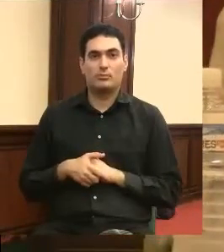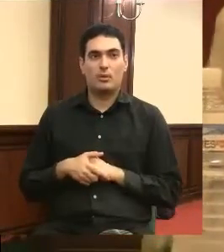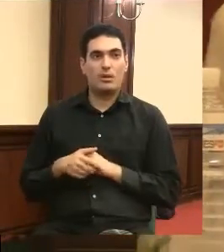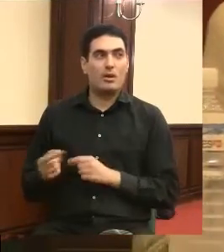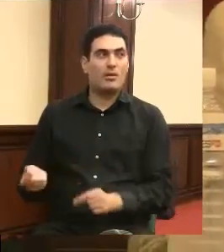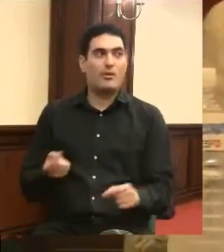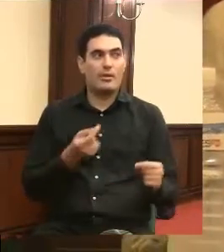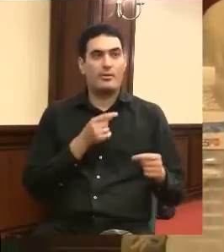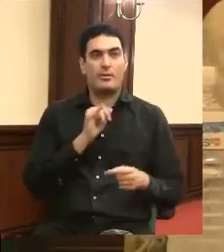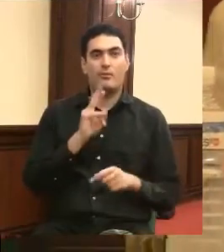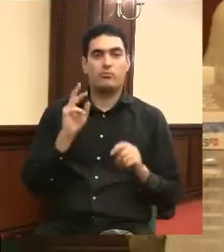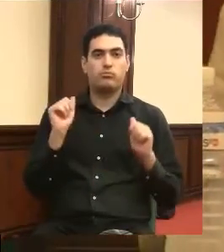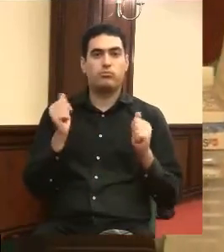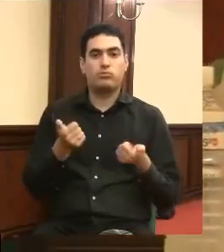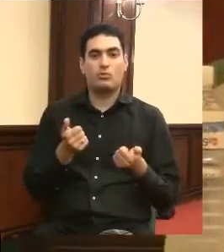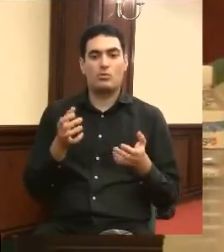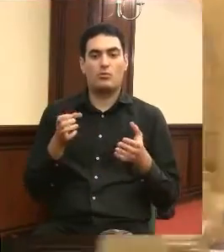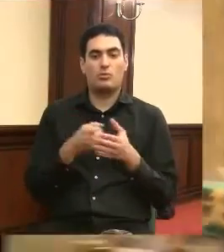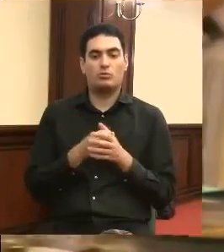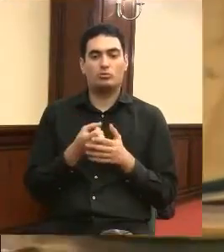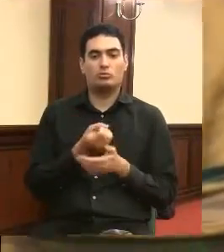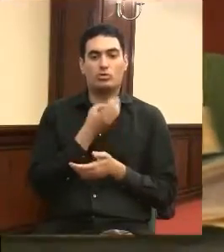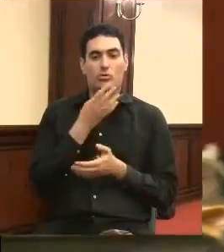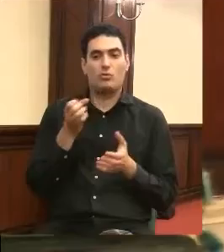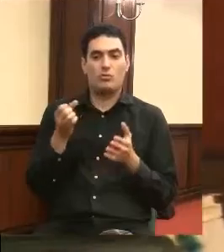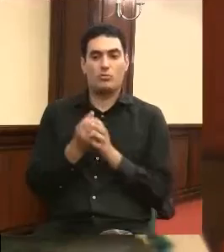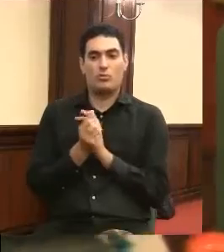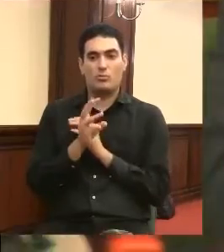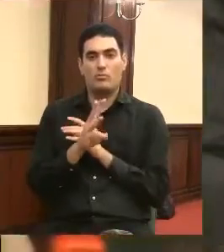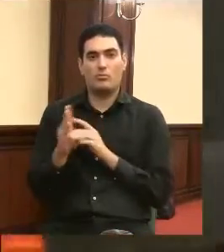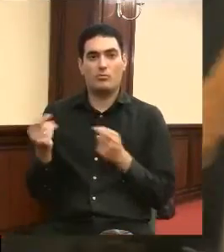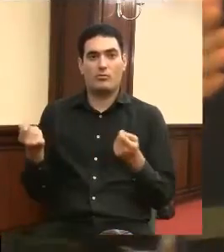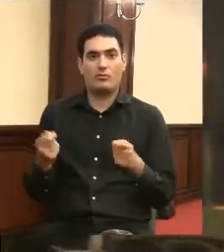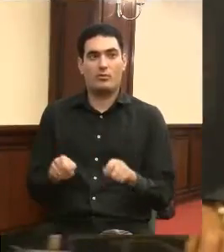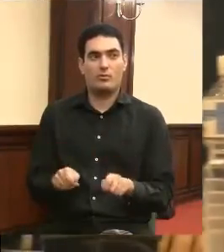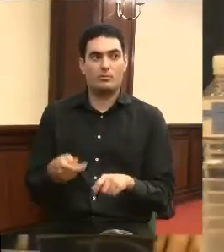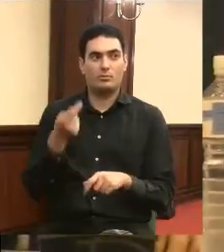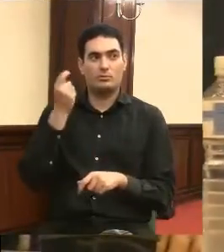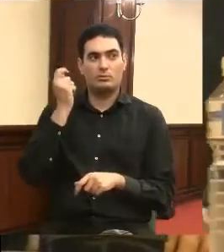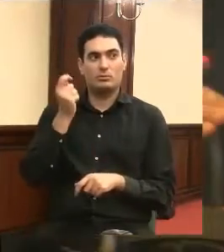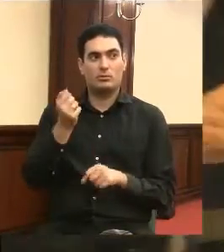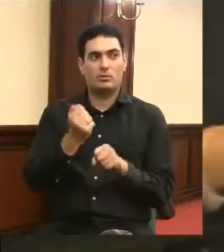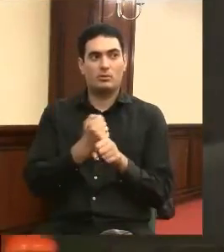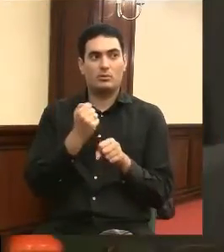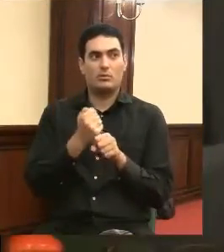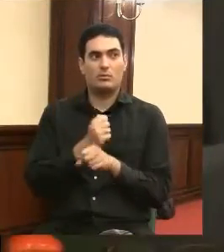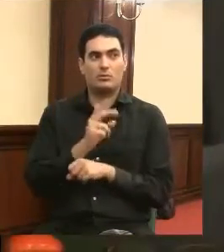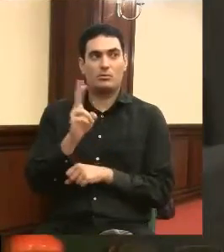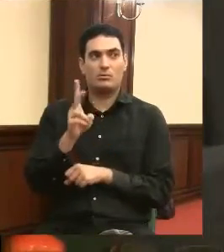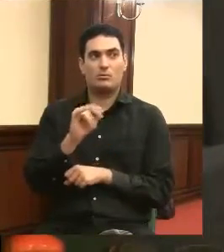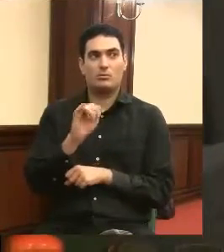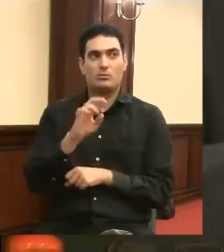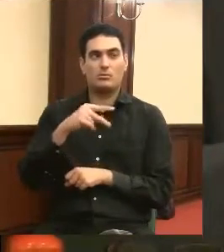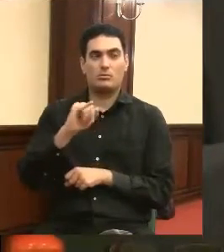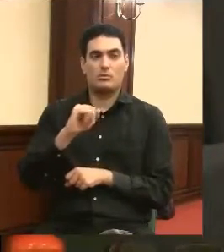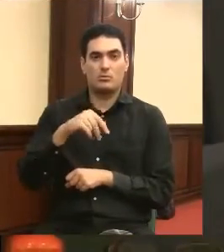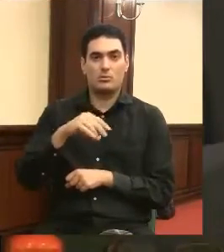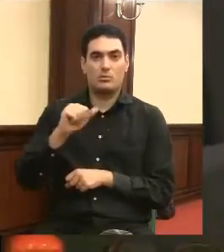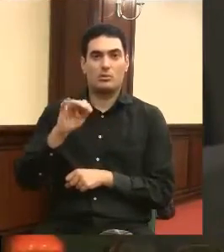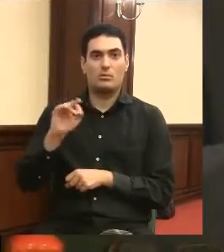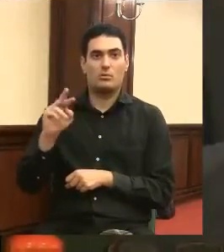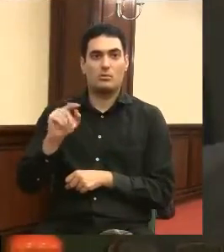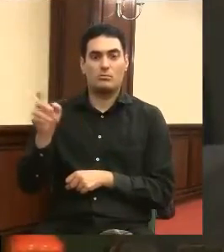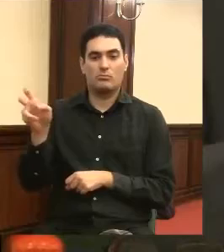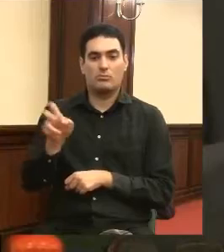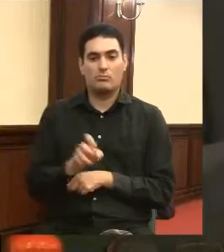iniciará el debate Izquierda Unida, luego el Partido Socialista, Partido Popular y cerrará Ganar Móstoles. Saludo a los trabajadores de Virgin Active que han hecho